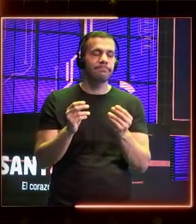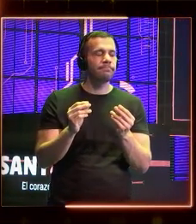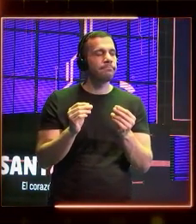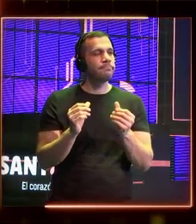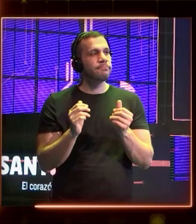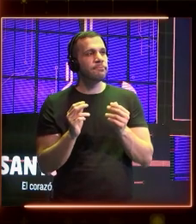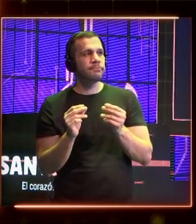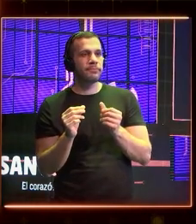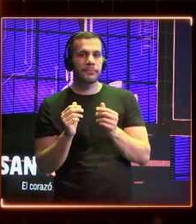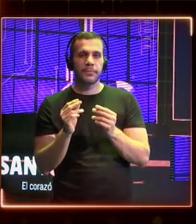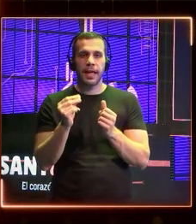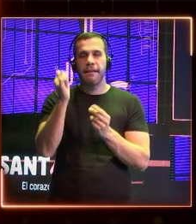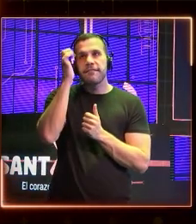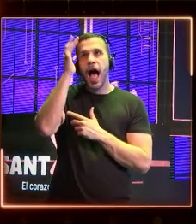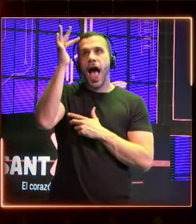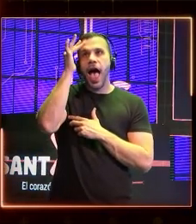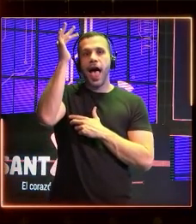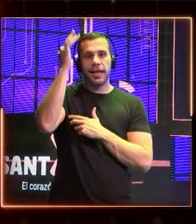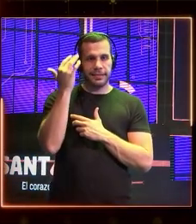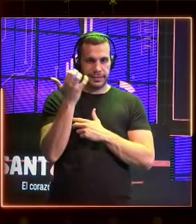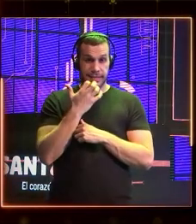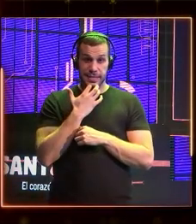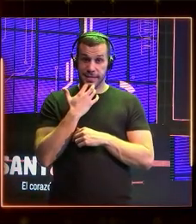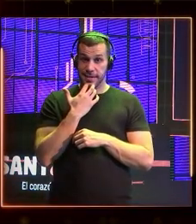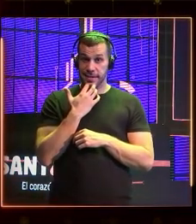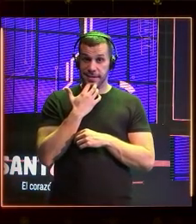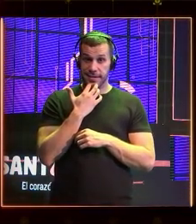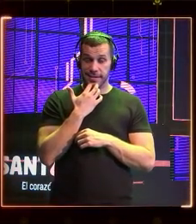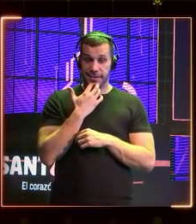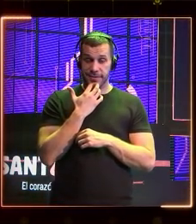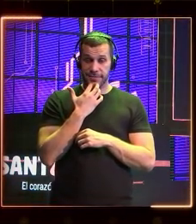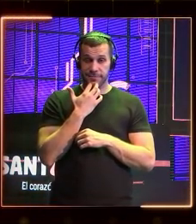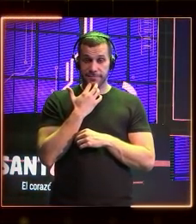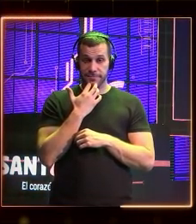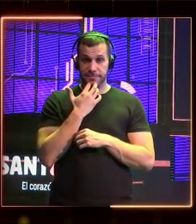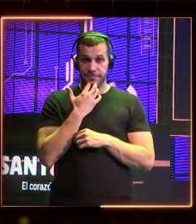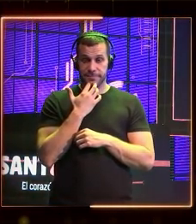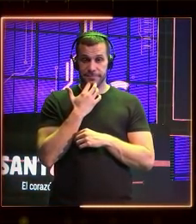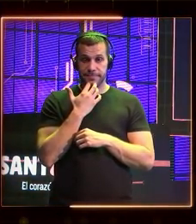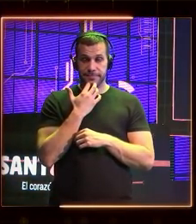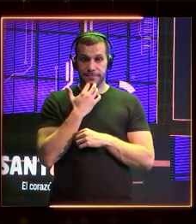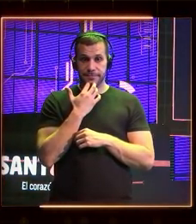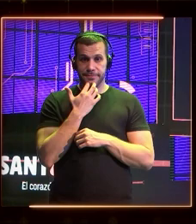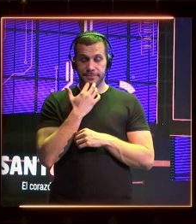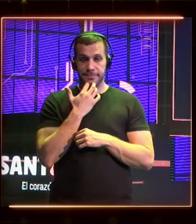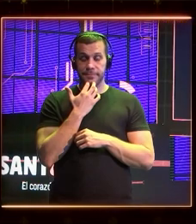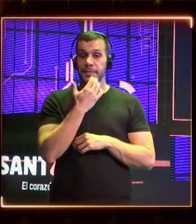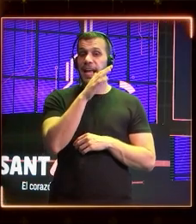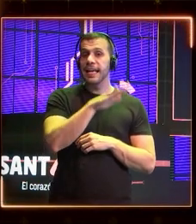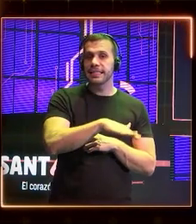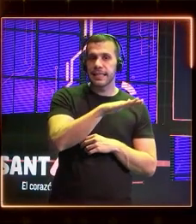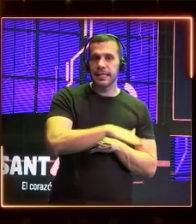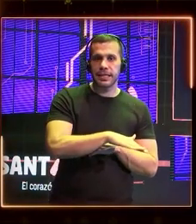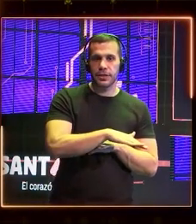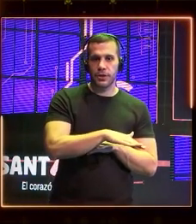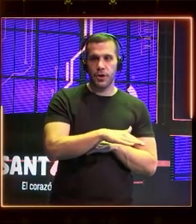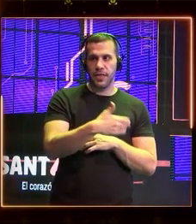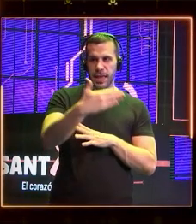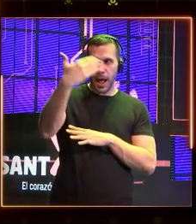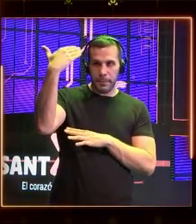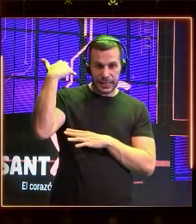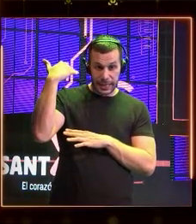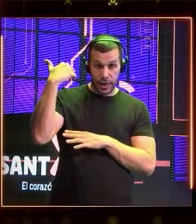cómo deciros muy ilusionada si es ese niño viera lo que tenemos hoy en día yo creo